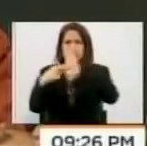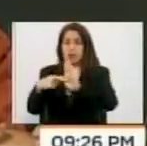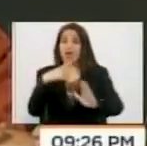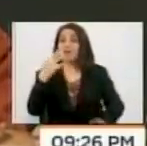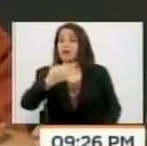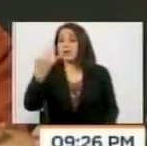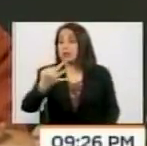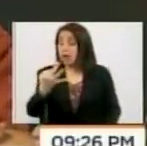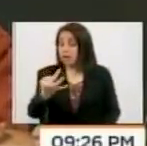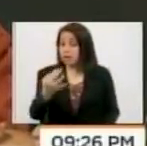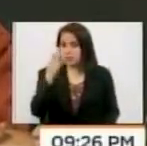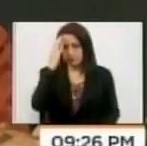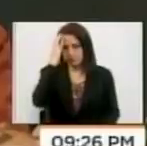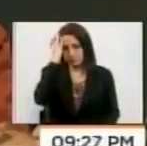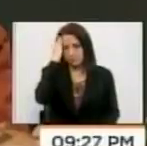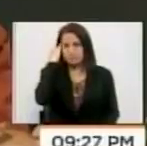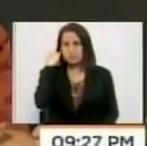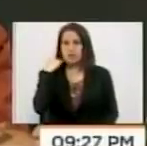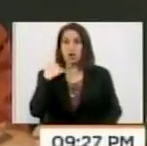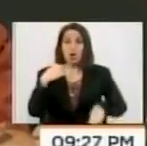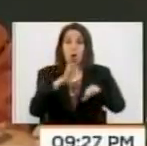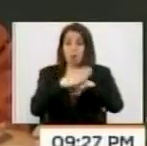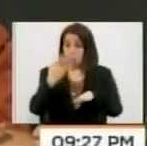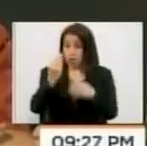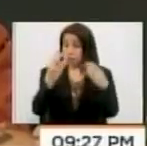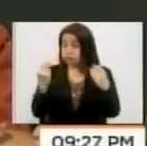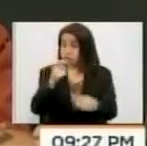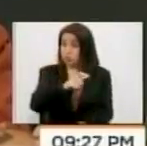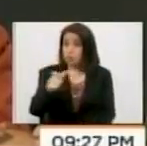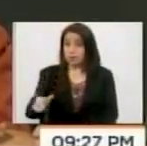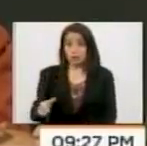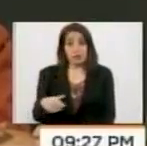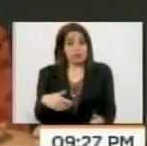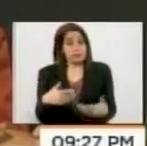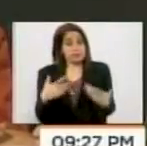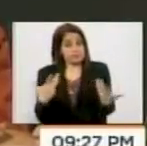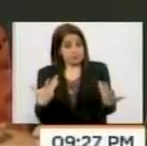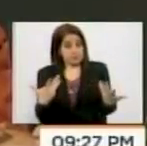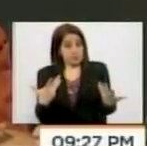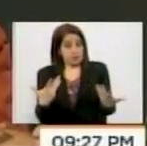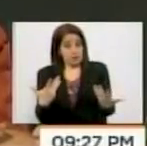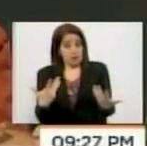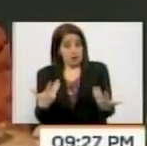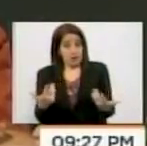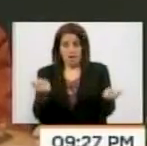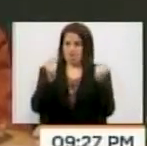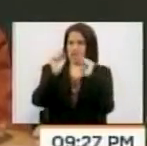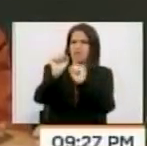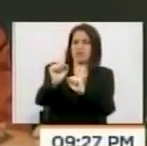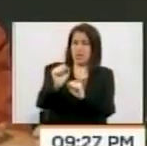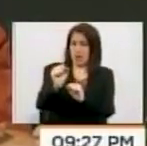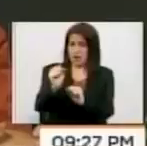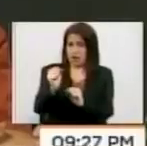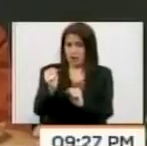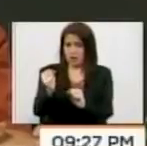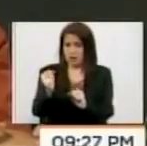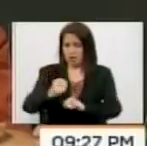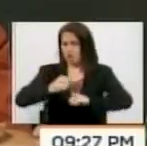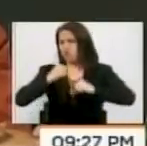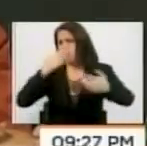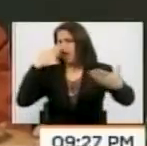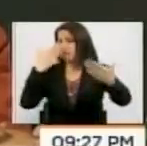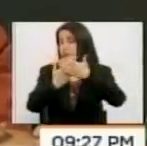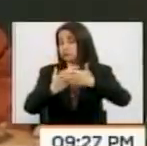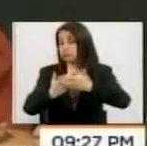saca. Porque mucha gente ahí, no todo el mundo está dispuesto a defender y a poner el pecho en las